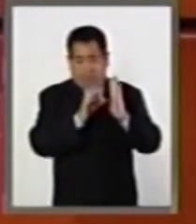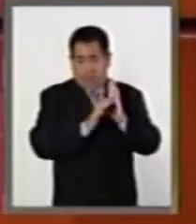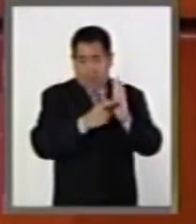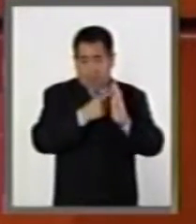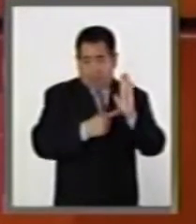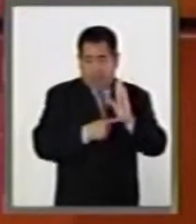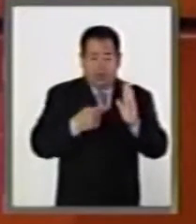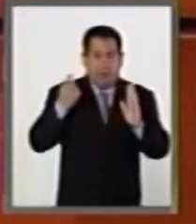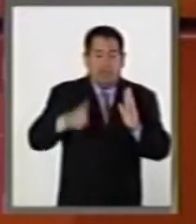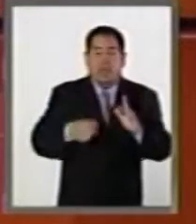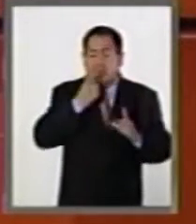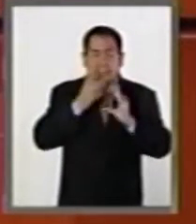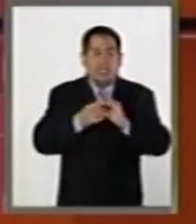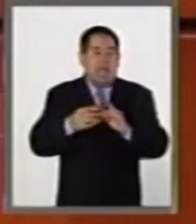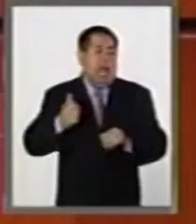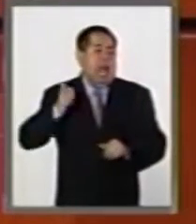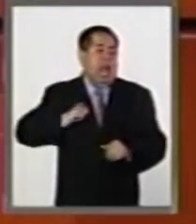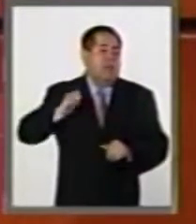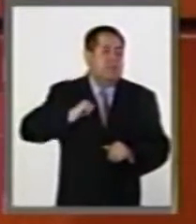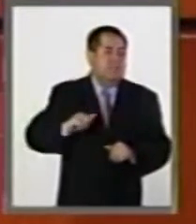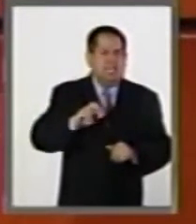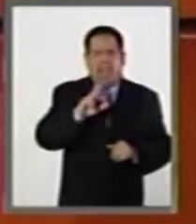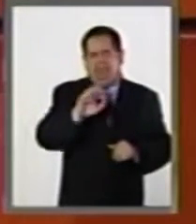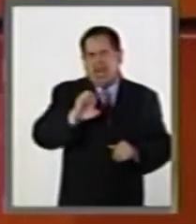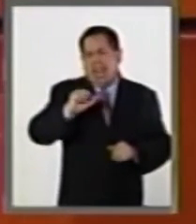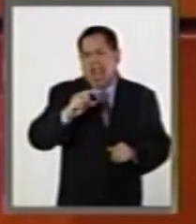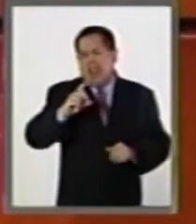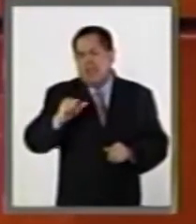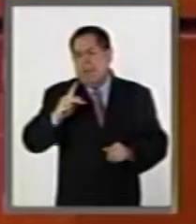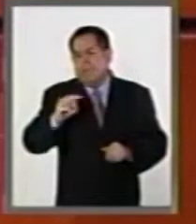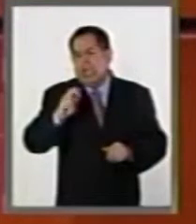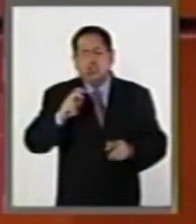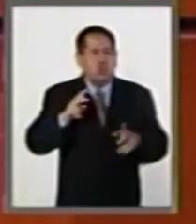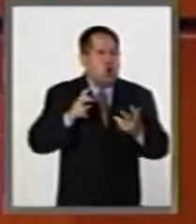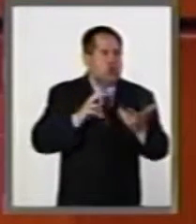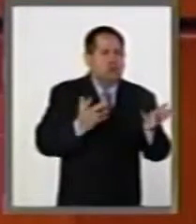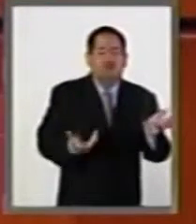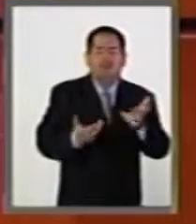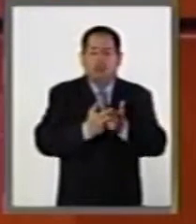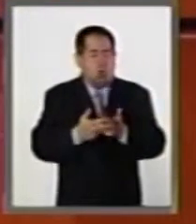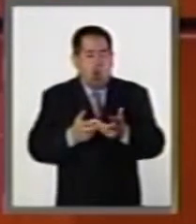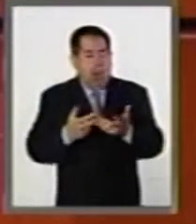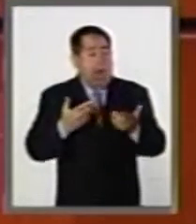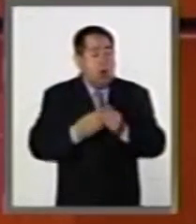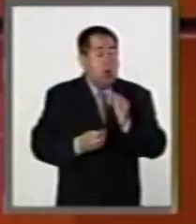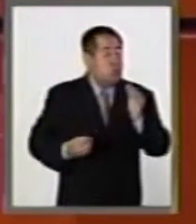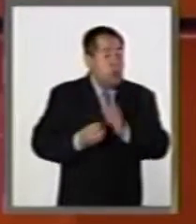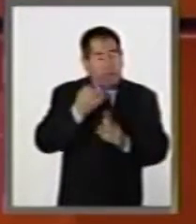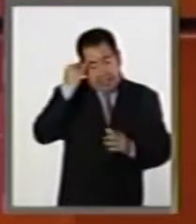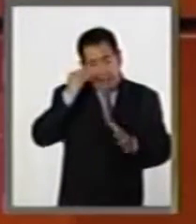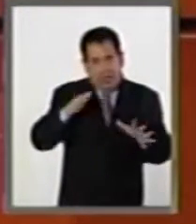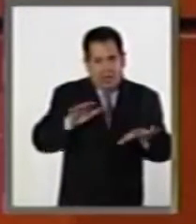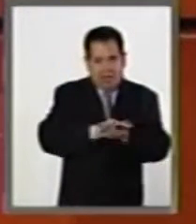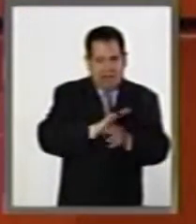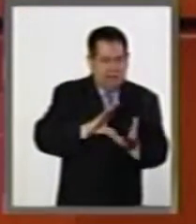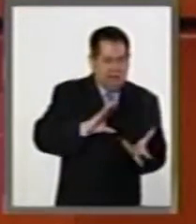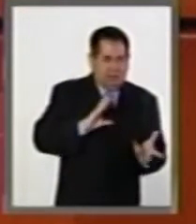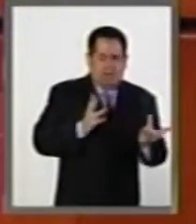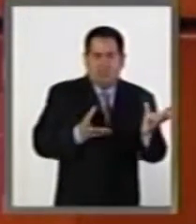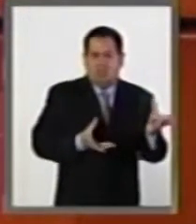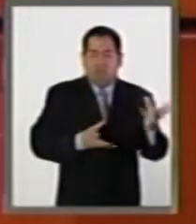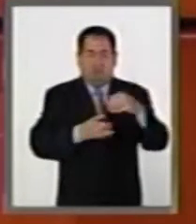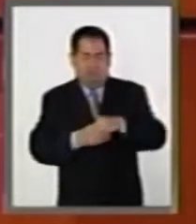del viejo enfoque de la readaptación social hacia el nuevo paradigma garantista de la